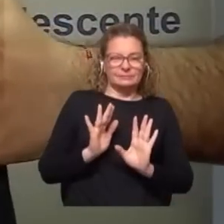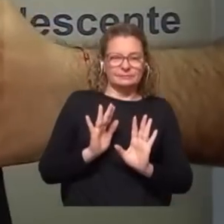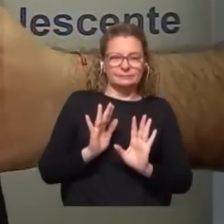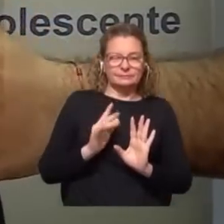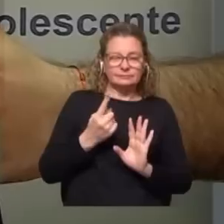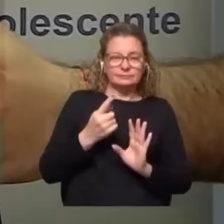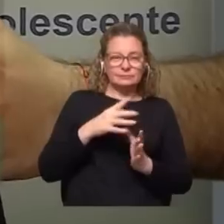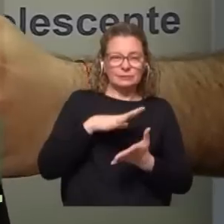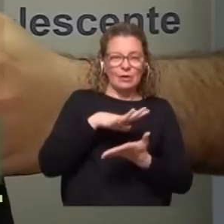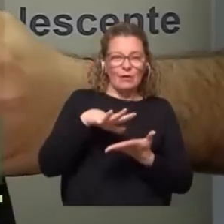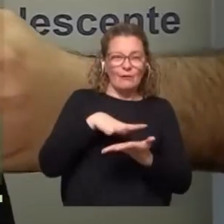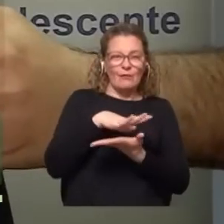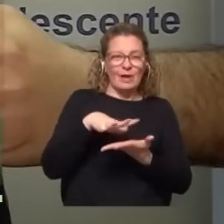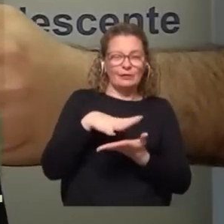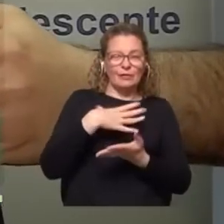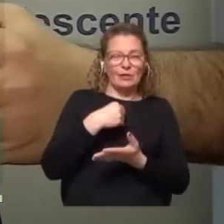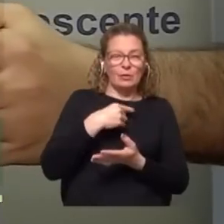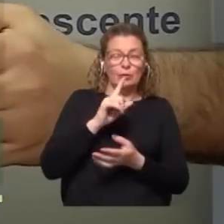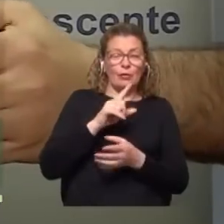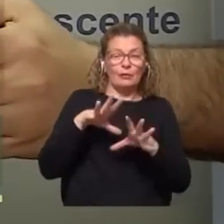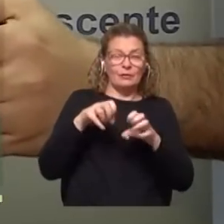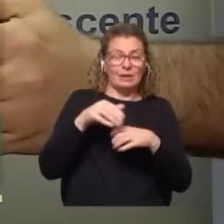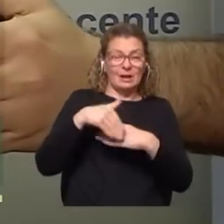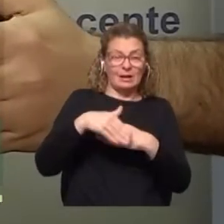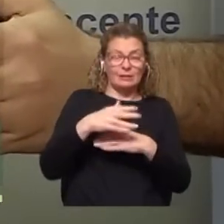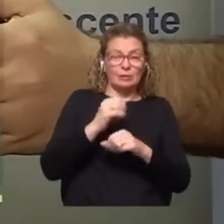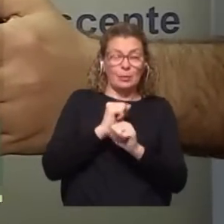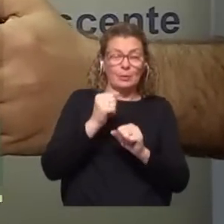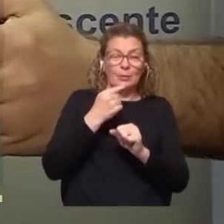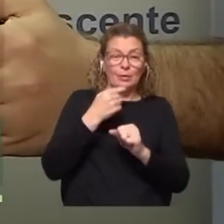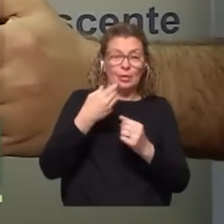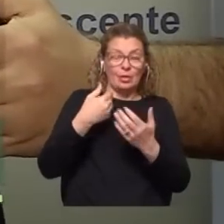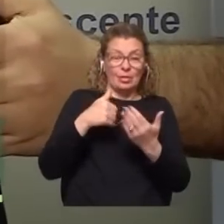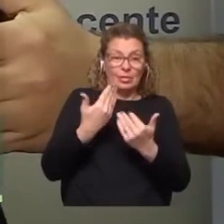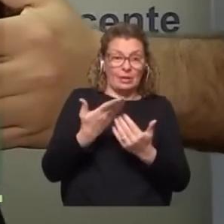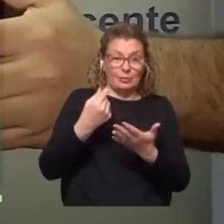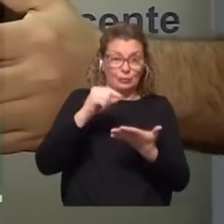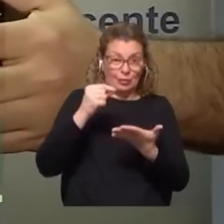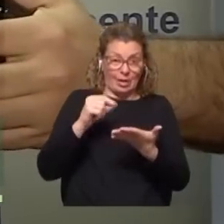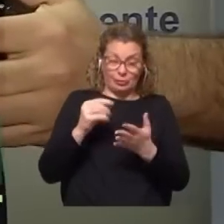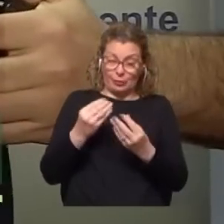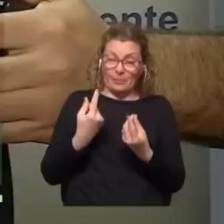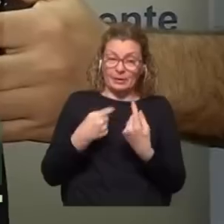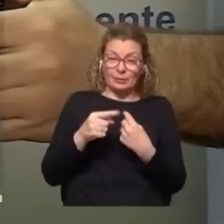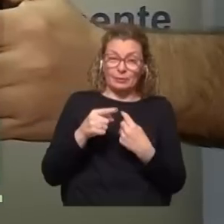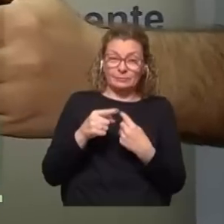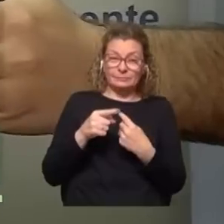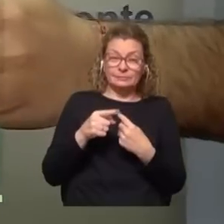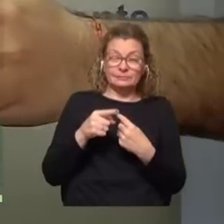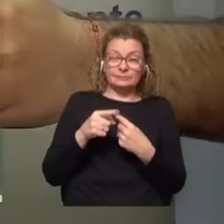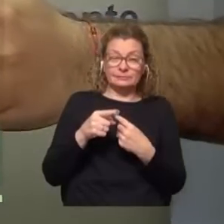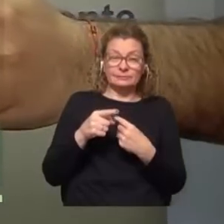el caso de Barros blancos no era una persona de calle muchos datos no podemos dar porque son temas que son muy ajenos a nosotros el caso de